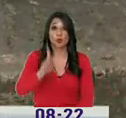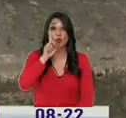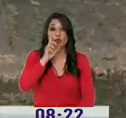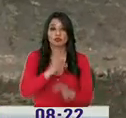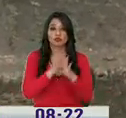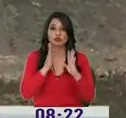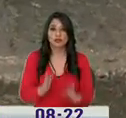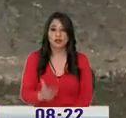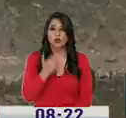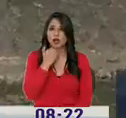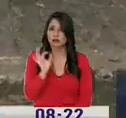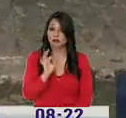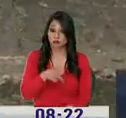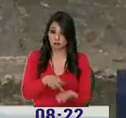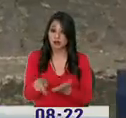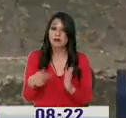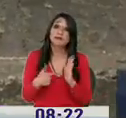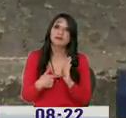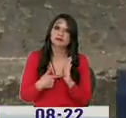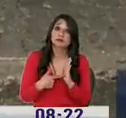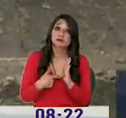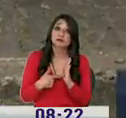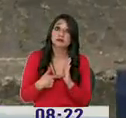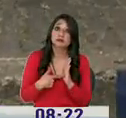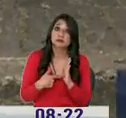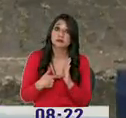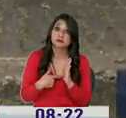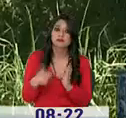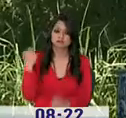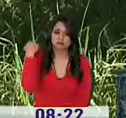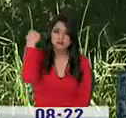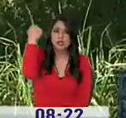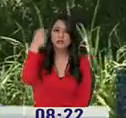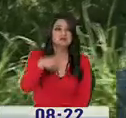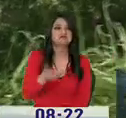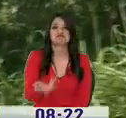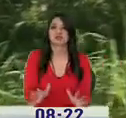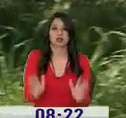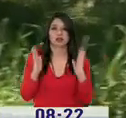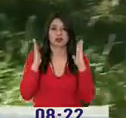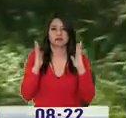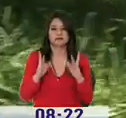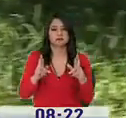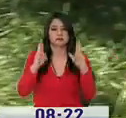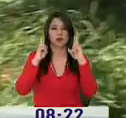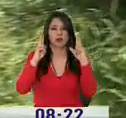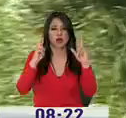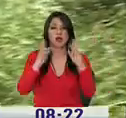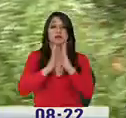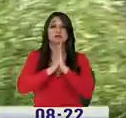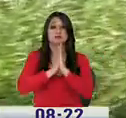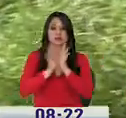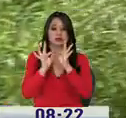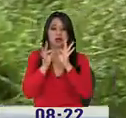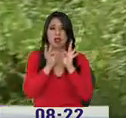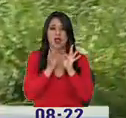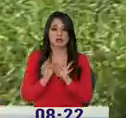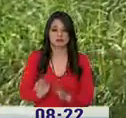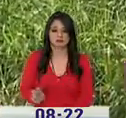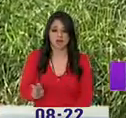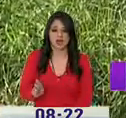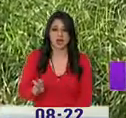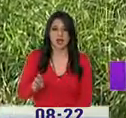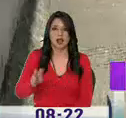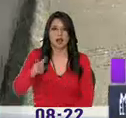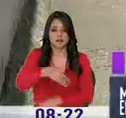pagamos impuestos nosotros somos pueblo tenemos derecho por ello esperan que su pedido de mantenimiento de las escalinatas ubicadas